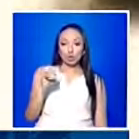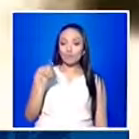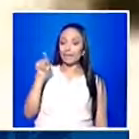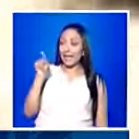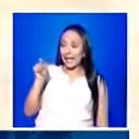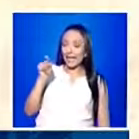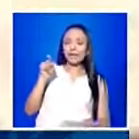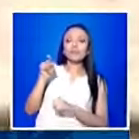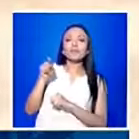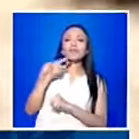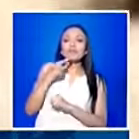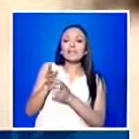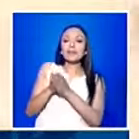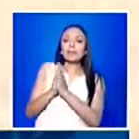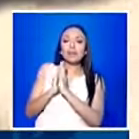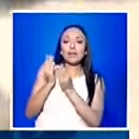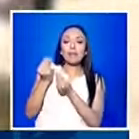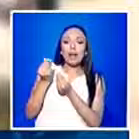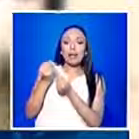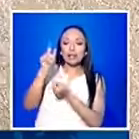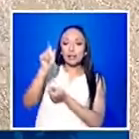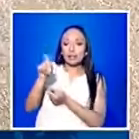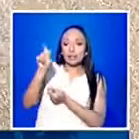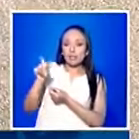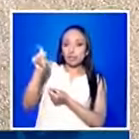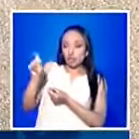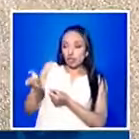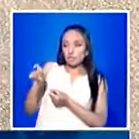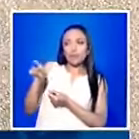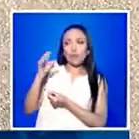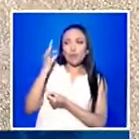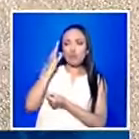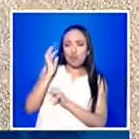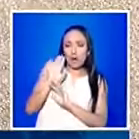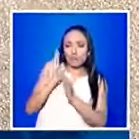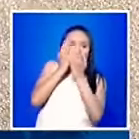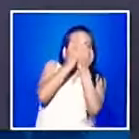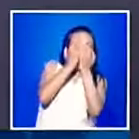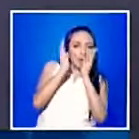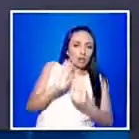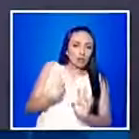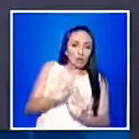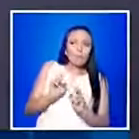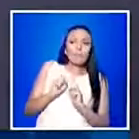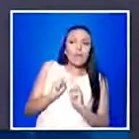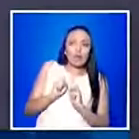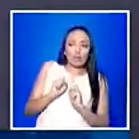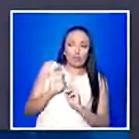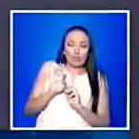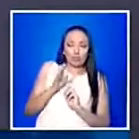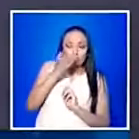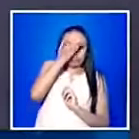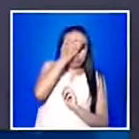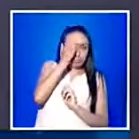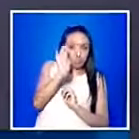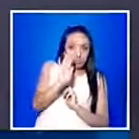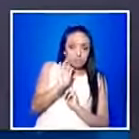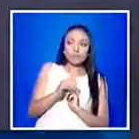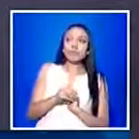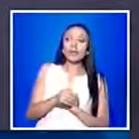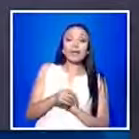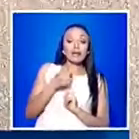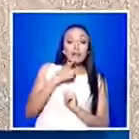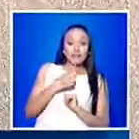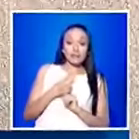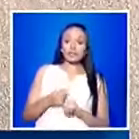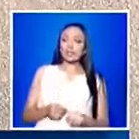cooperativa de transporte. María, como la llamaremos, y quien prefirió no ser identificada por temor a represalias, cuenta que ella